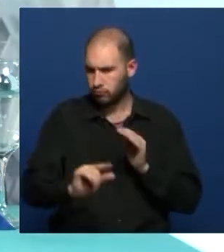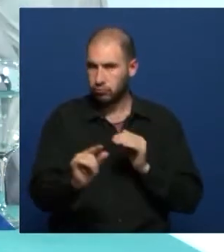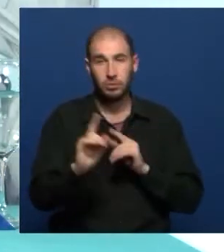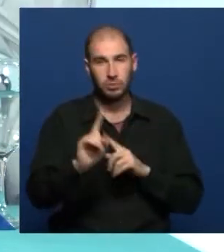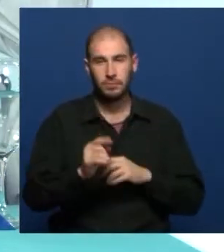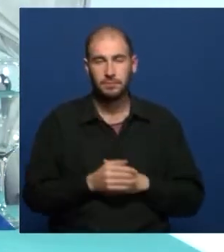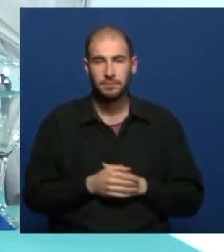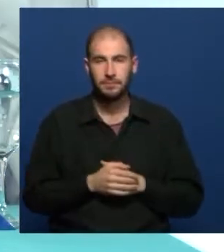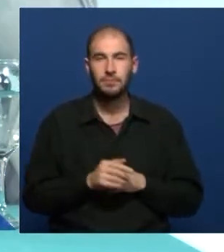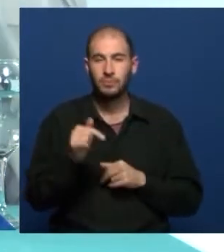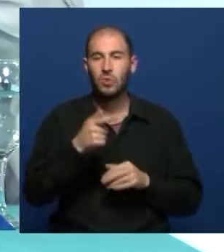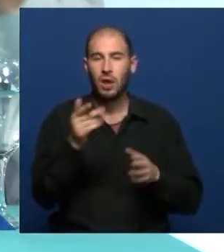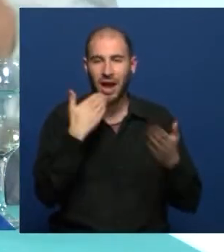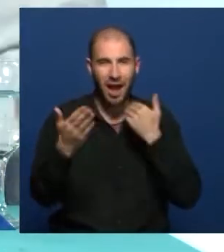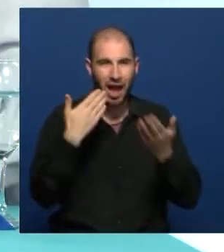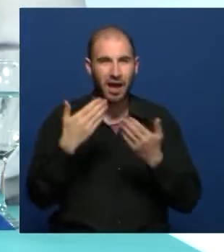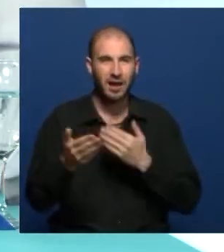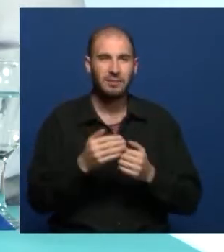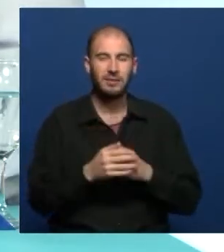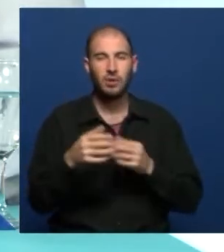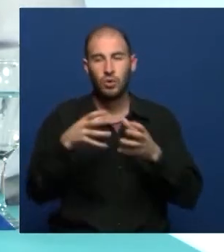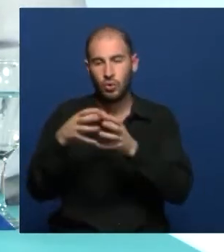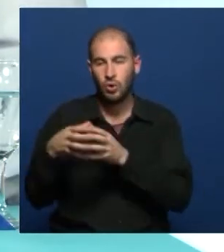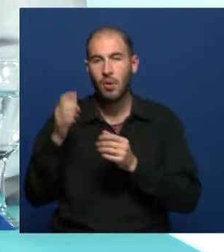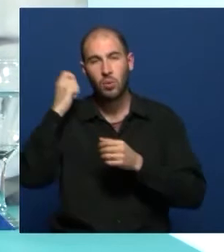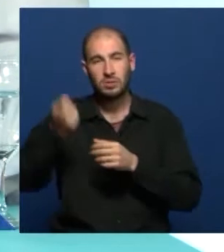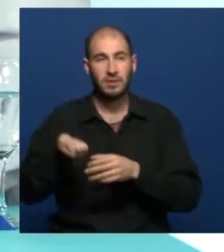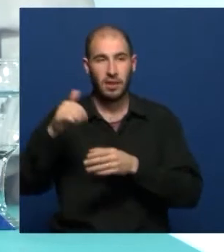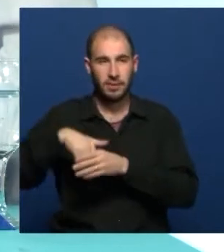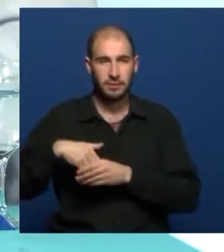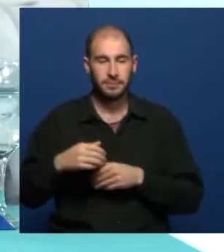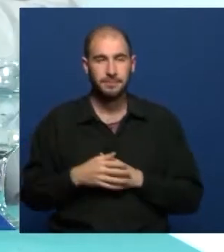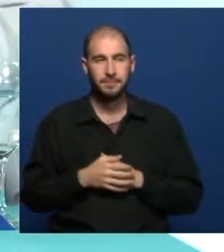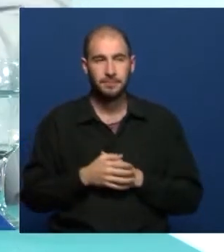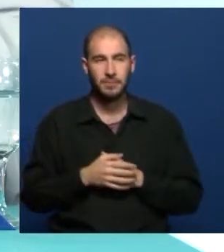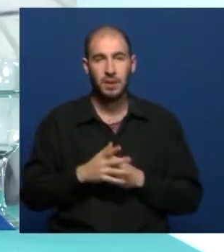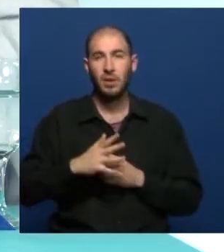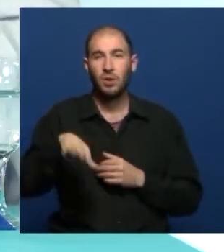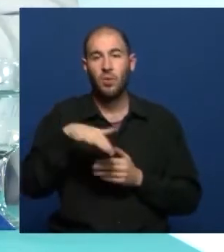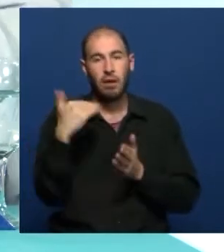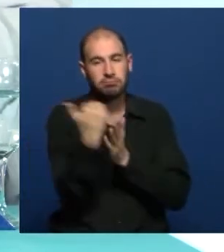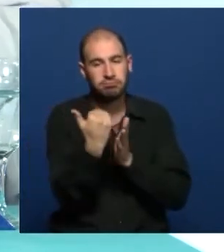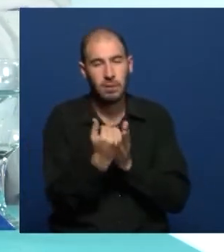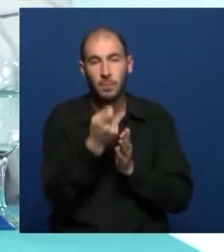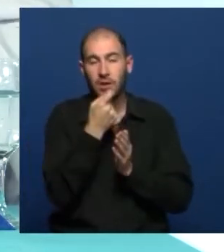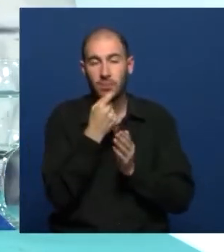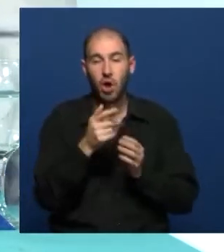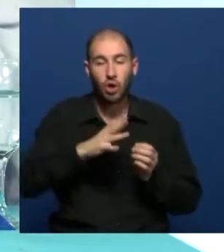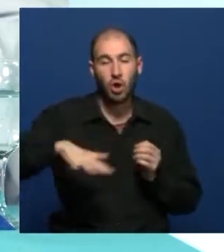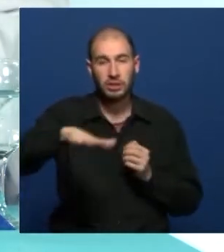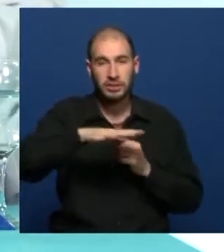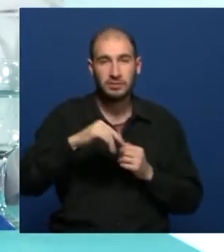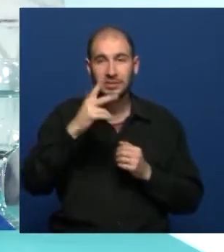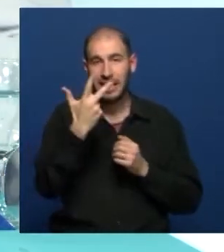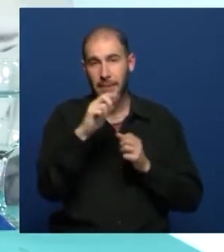una cuestión que hemos estado conversando ahí entre las partes en el juicio que en un lugar determinado como es el contexto de